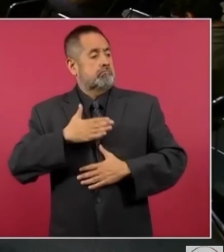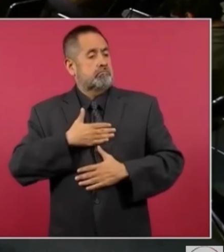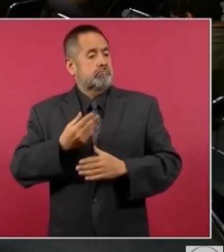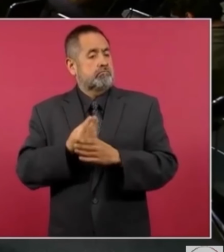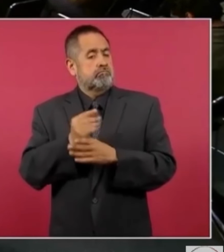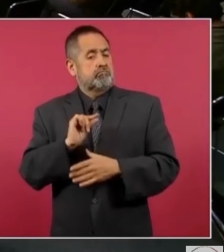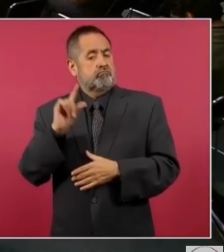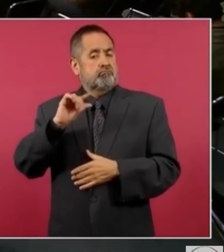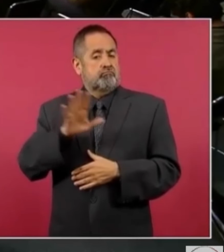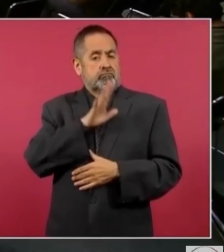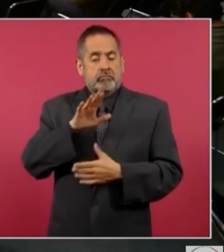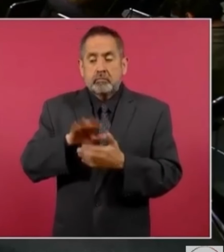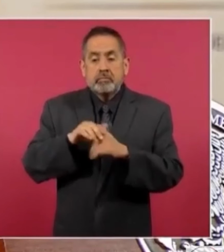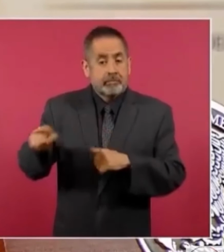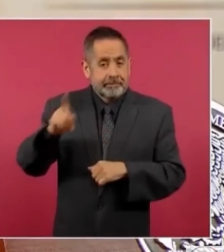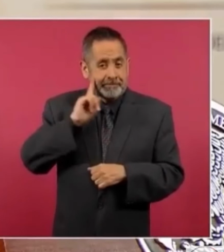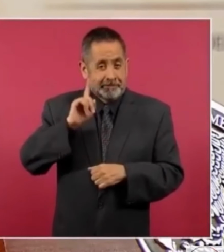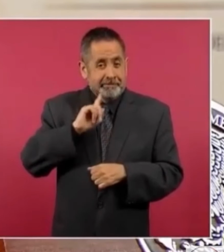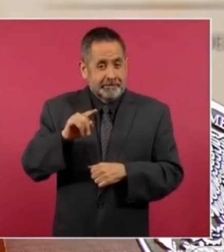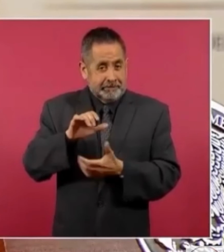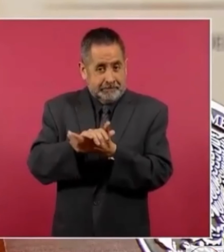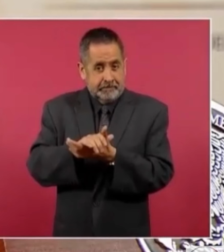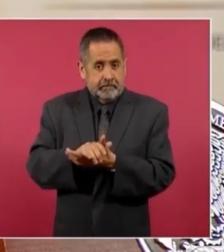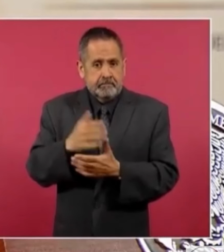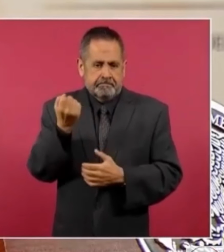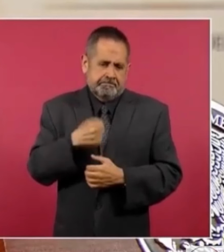porque Carmelita tocaba el piano